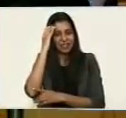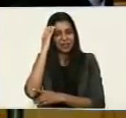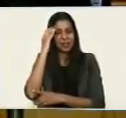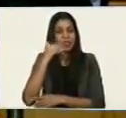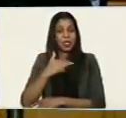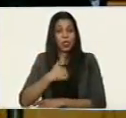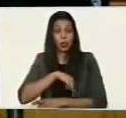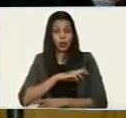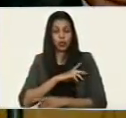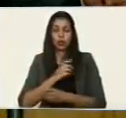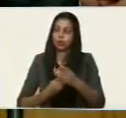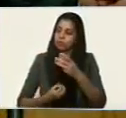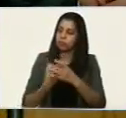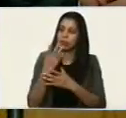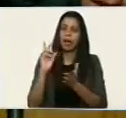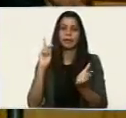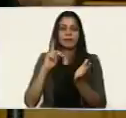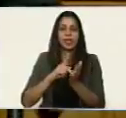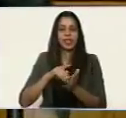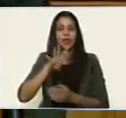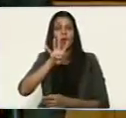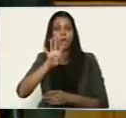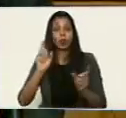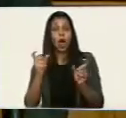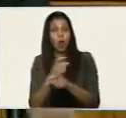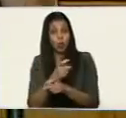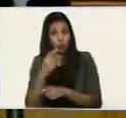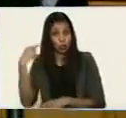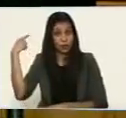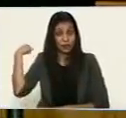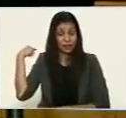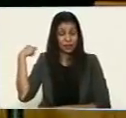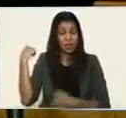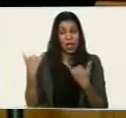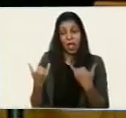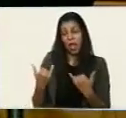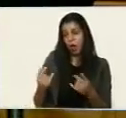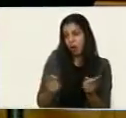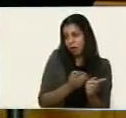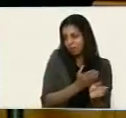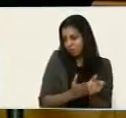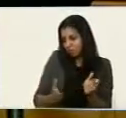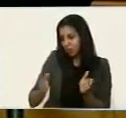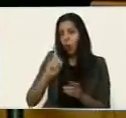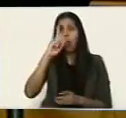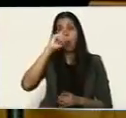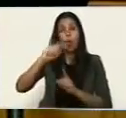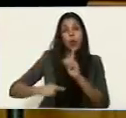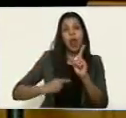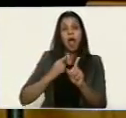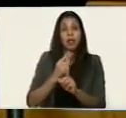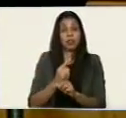nosotros nos instalamos el 4 de agosto. Ahorita apenas vamos a cumplir el primer añito.